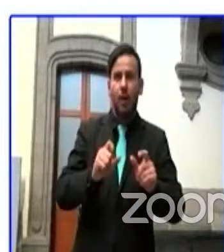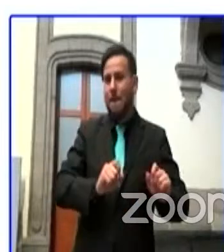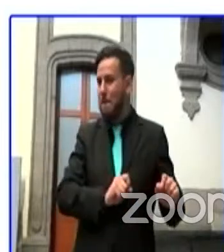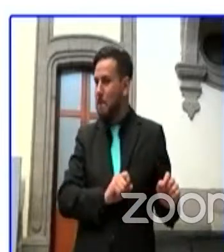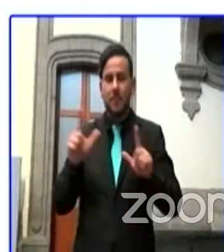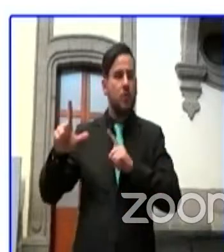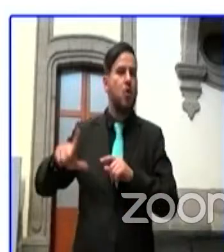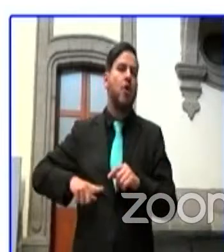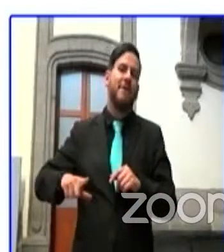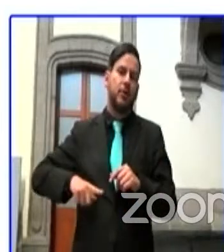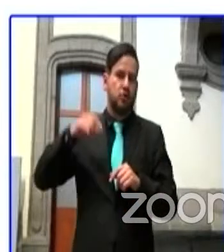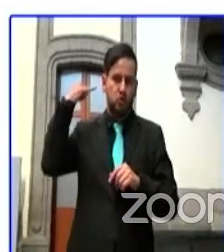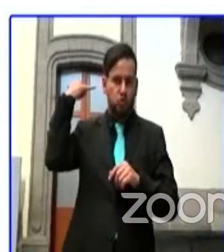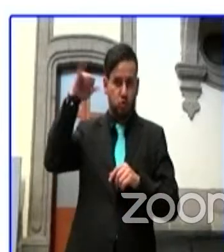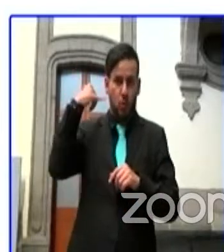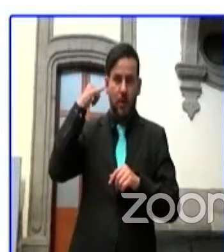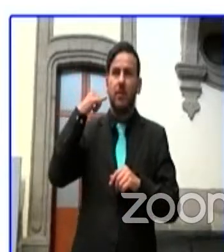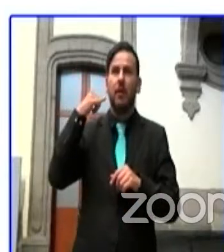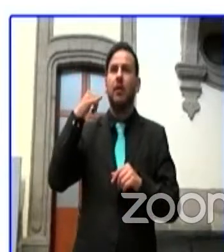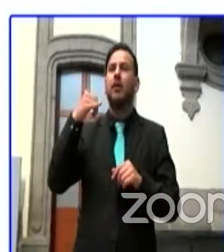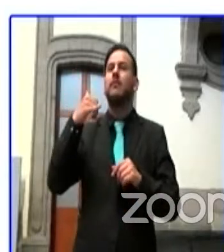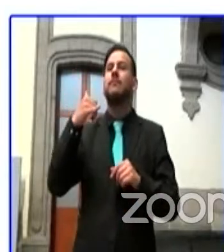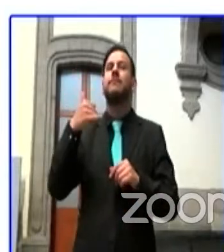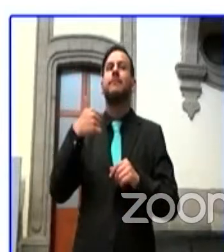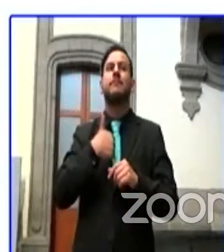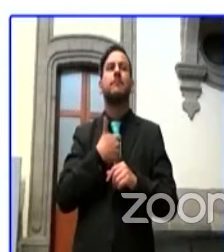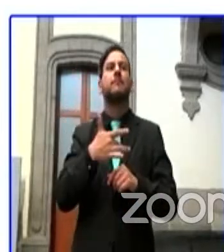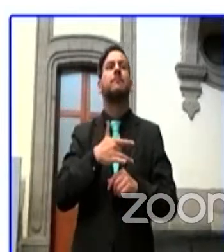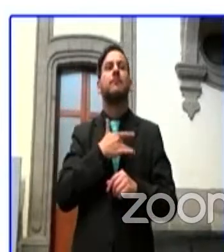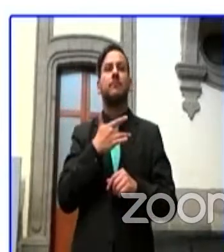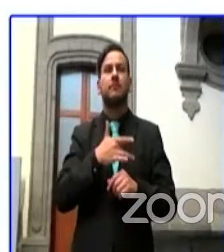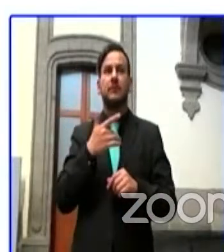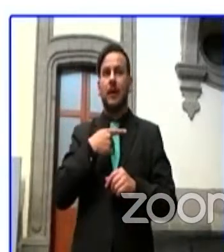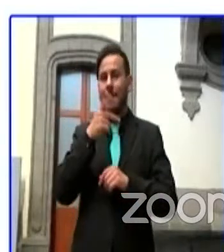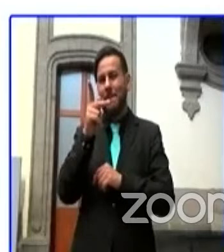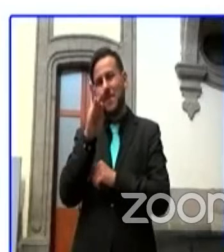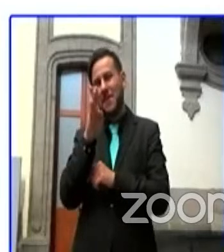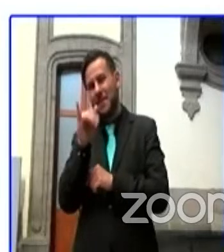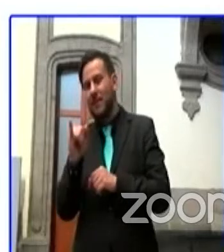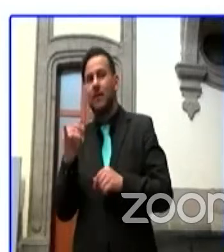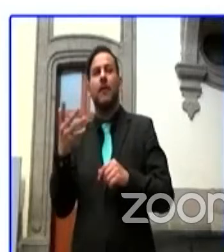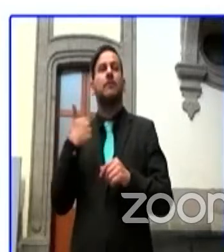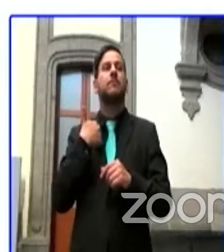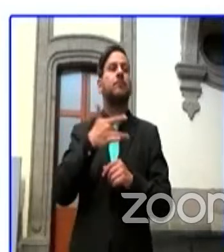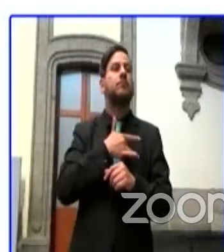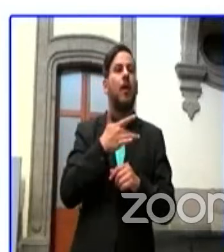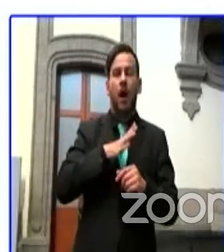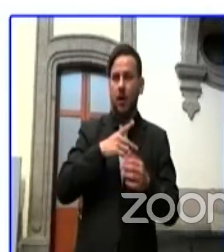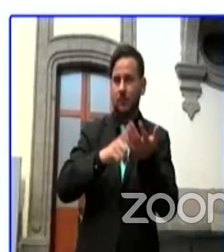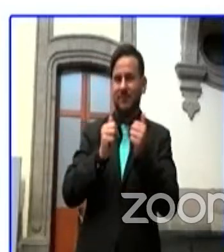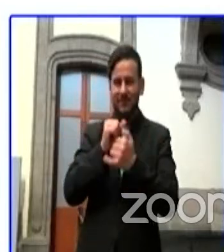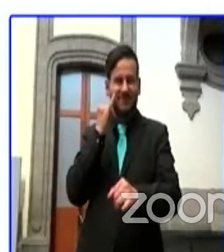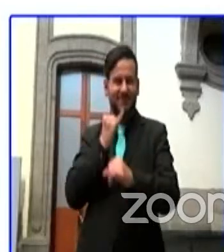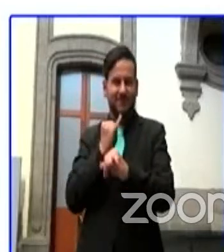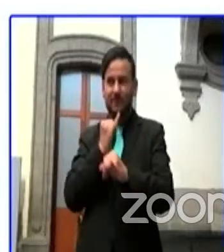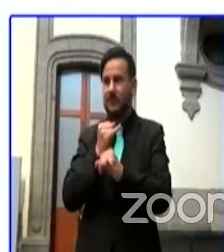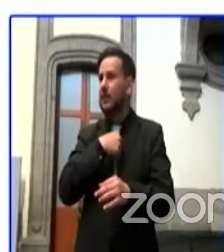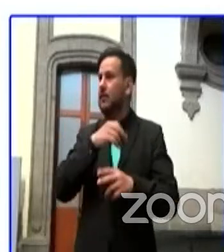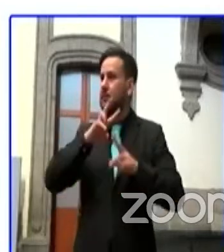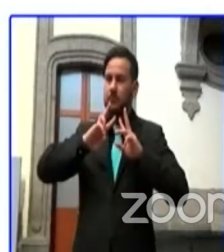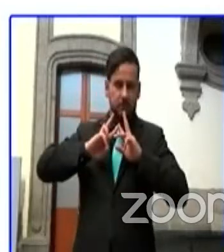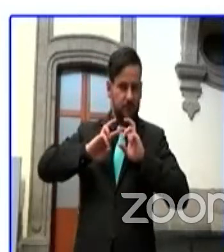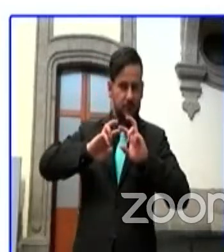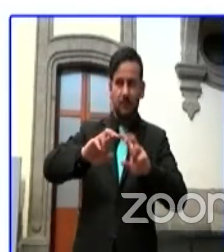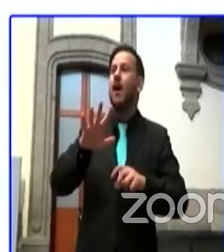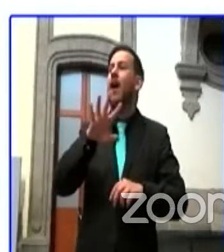del Gobierno del Estado de Yucatán el decreto de creación del IPDEI. Lo pueden consultar en nuestra página de internet. Todo lo que les comento ahí